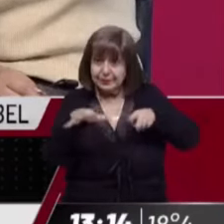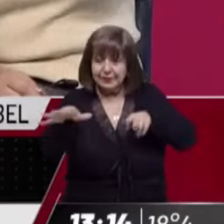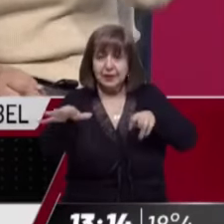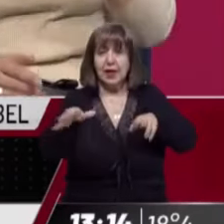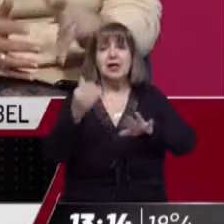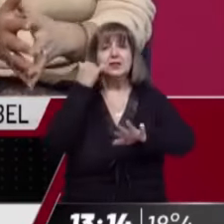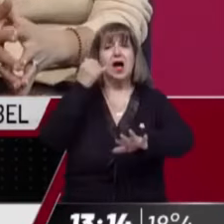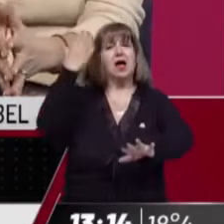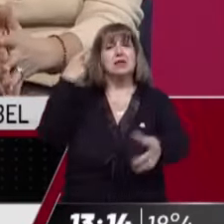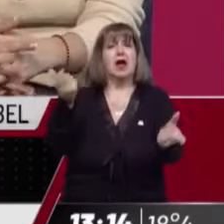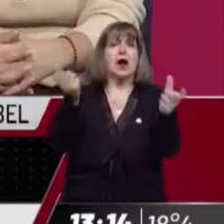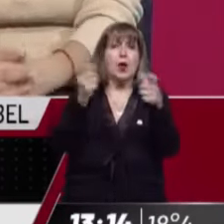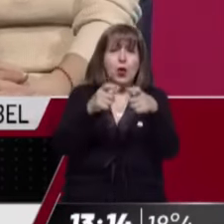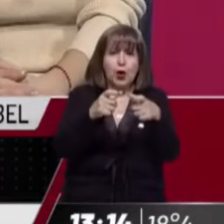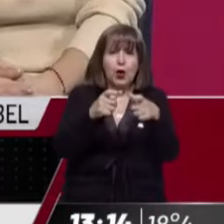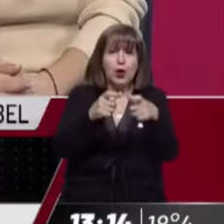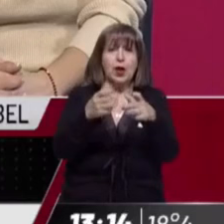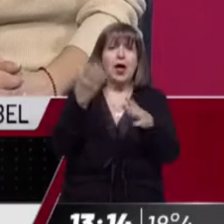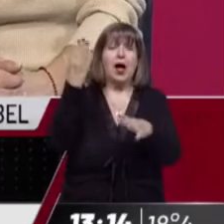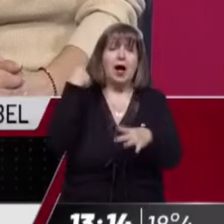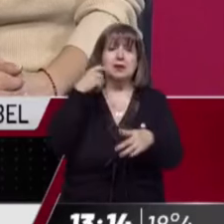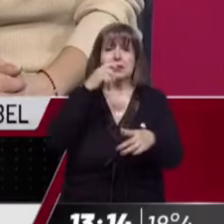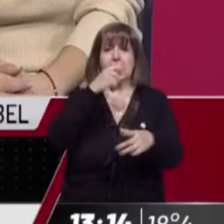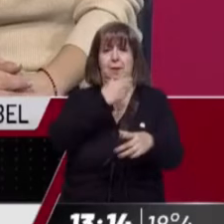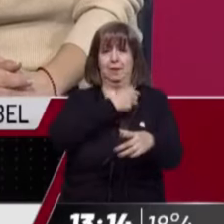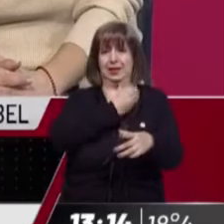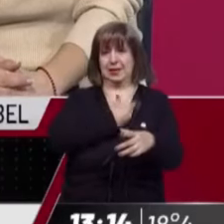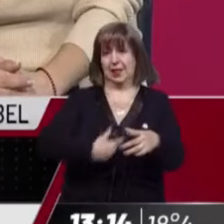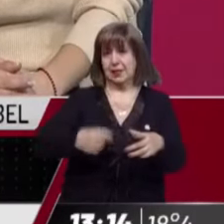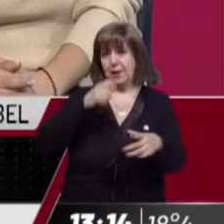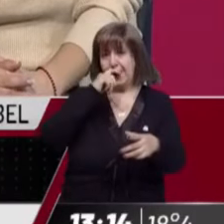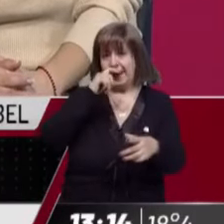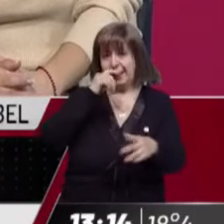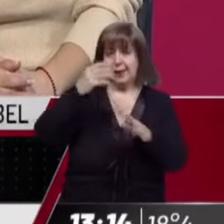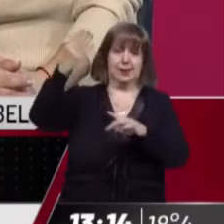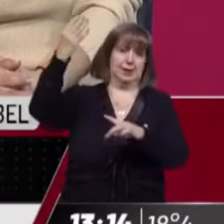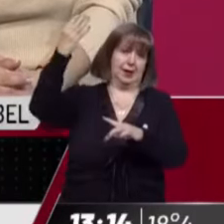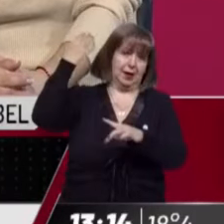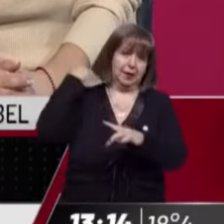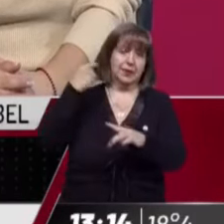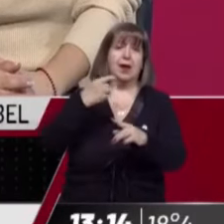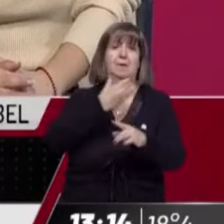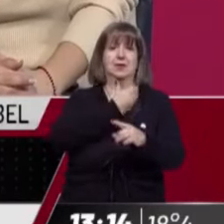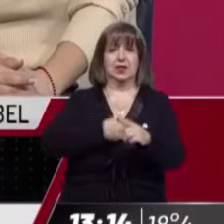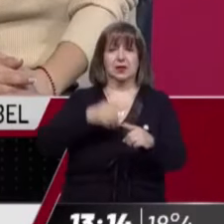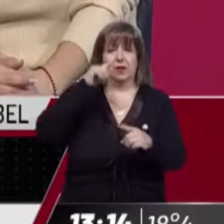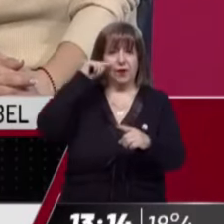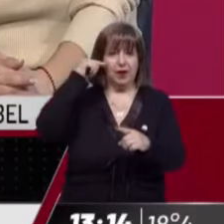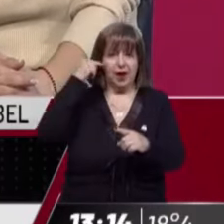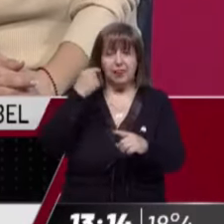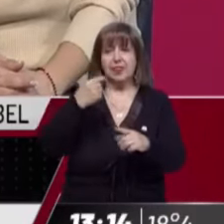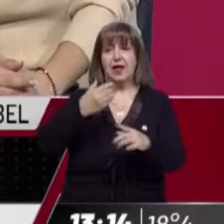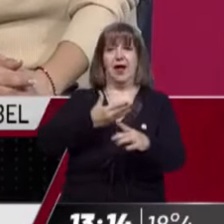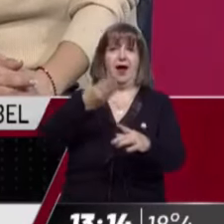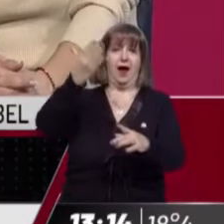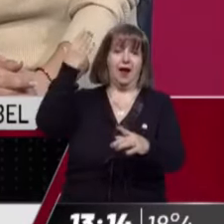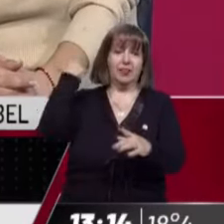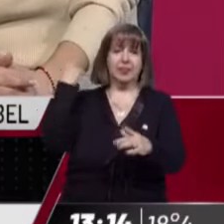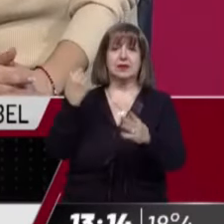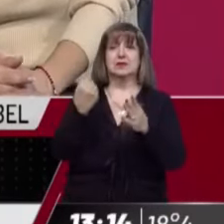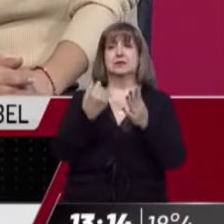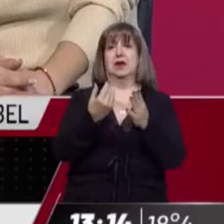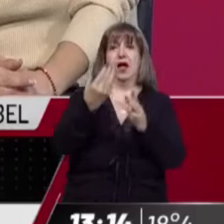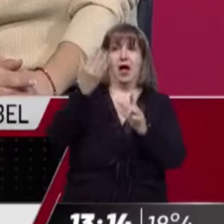reuniones hubo? Lo que se hizo durante el gobierno de Mauricio Macri, lo que se hizo durante el gobierno de Alberto Fernández, que se volvieron a cambiar parte de las reglas de